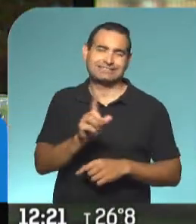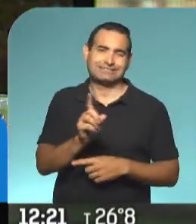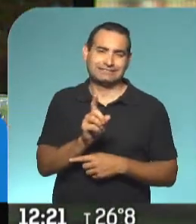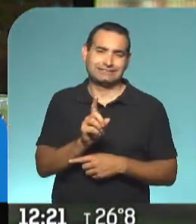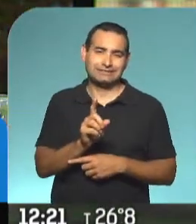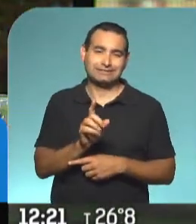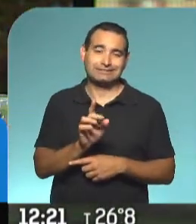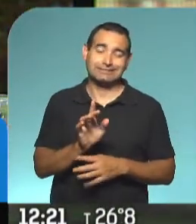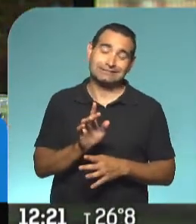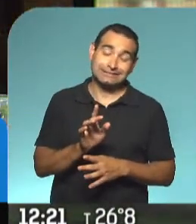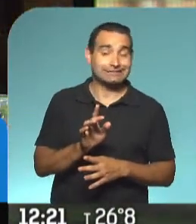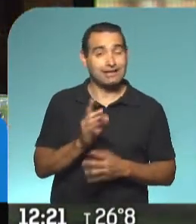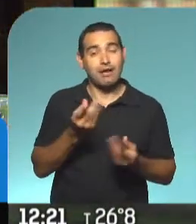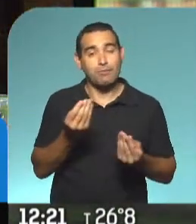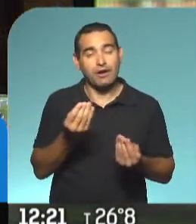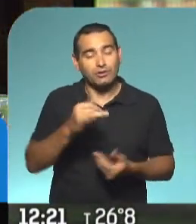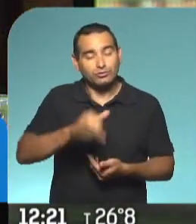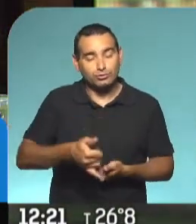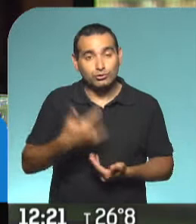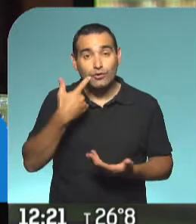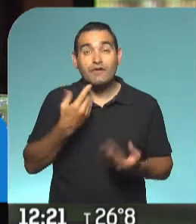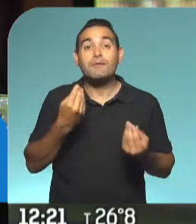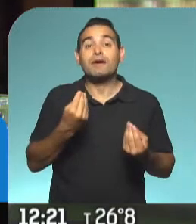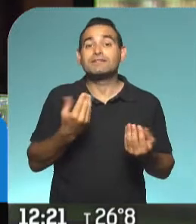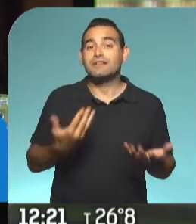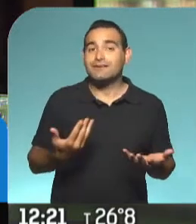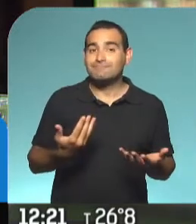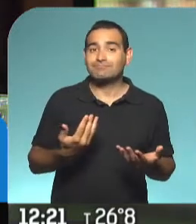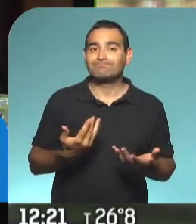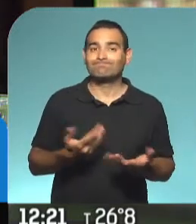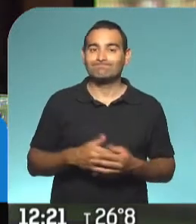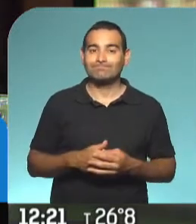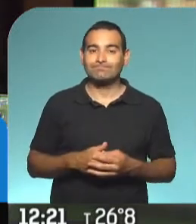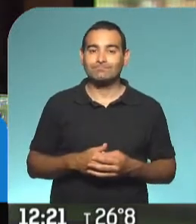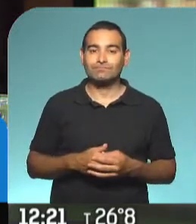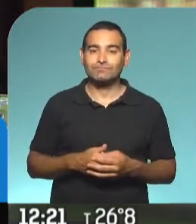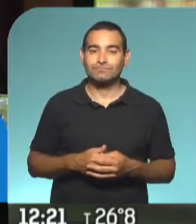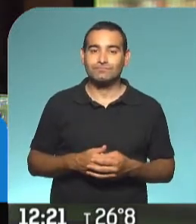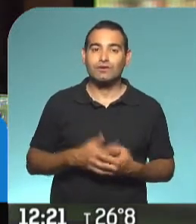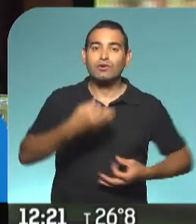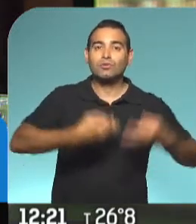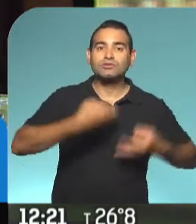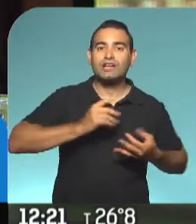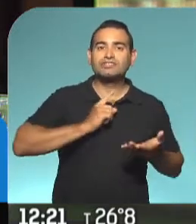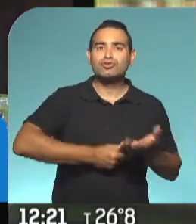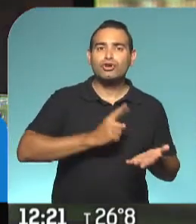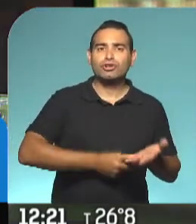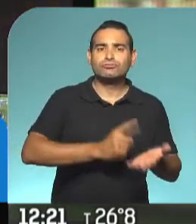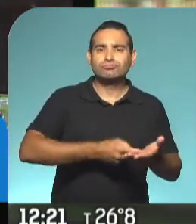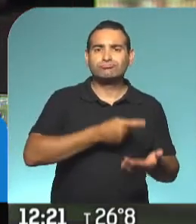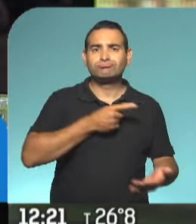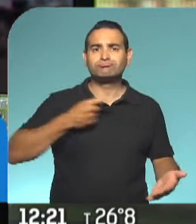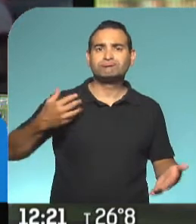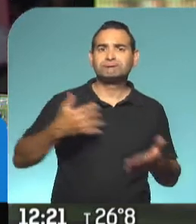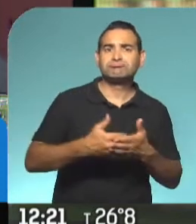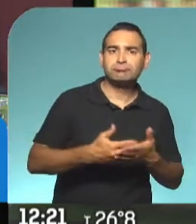aunque sea aunque ese es el temor obviamente no sé qué va a pasar con la resolución qué pasó con las resoluciones judiciales todo este tiempo si hubo